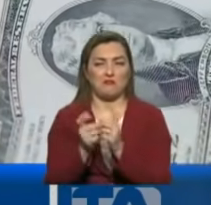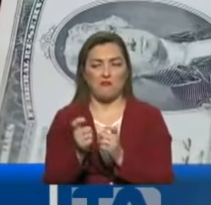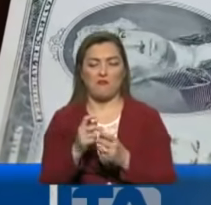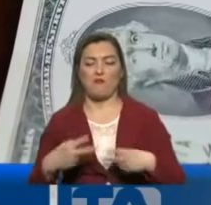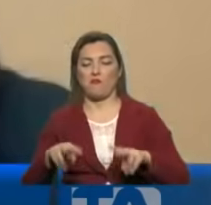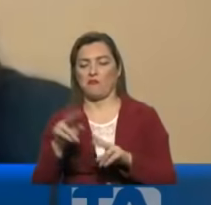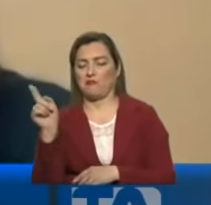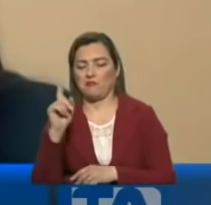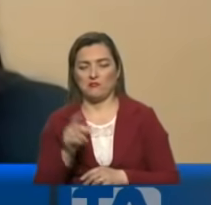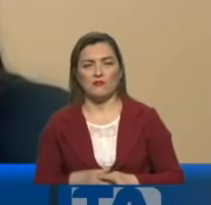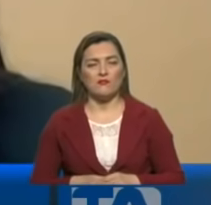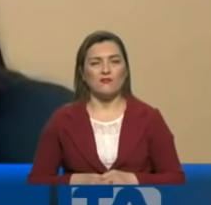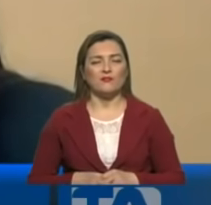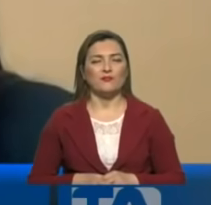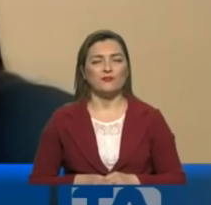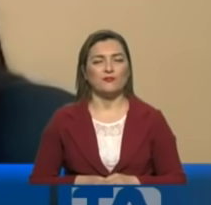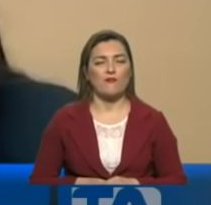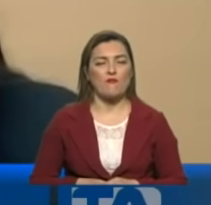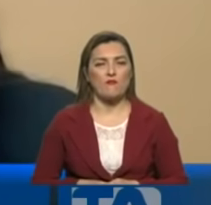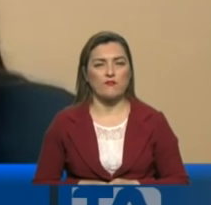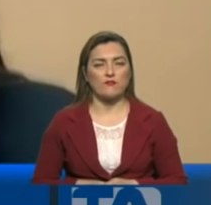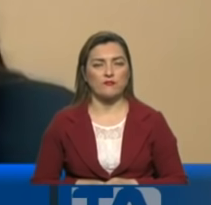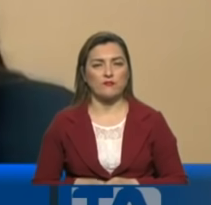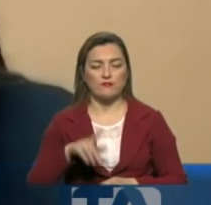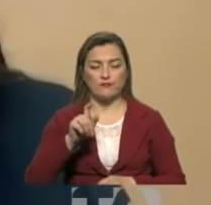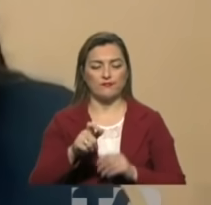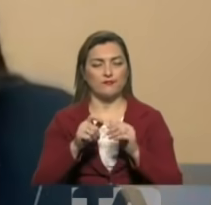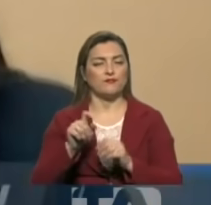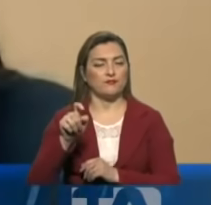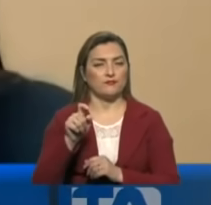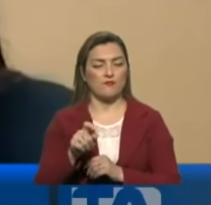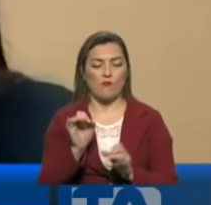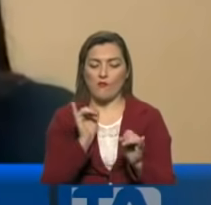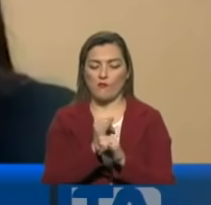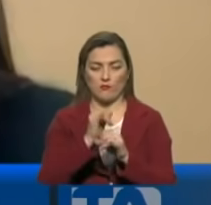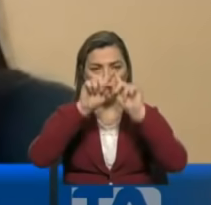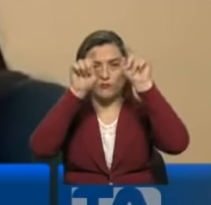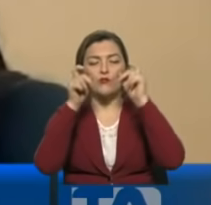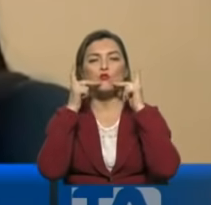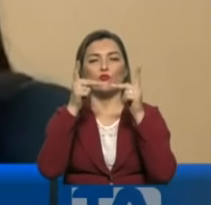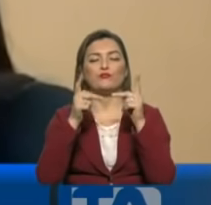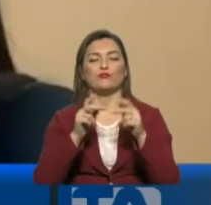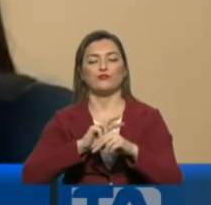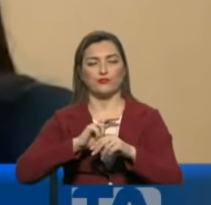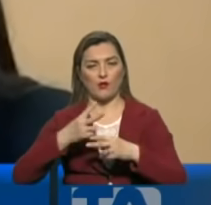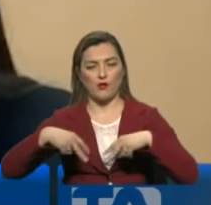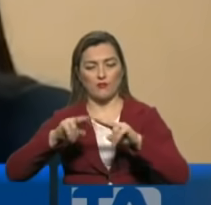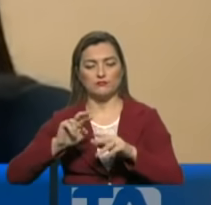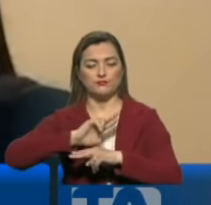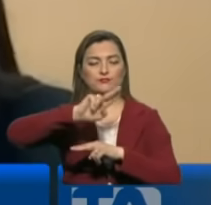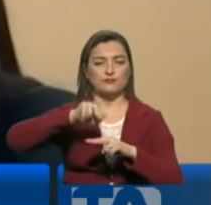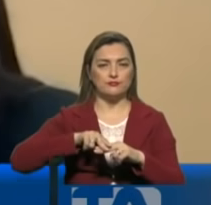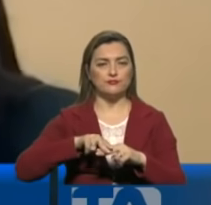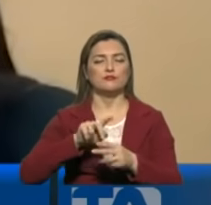en el presupuesto. Esto responde a las necesidades institucionales de la empresa pública. El valor adicional se ha previsto por concepto